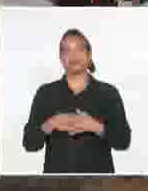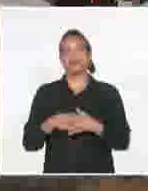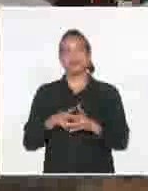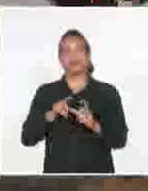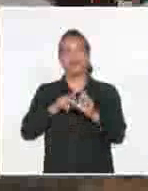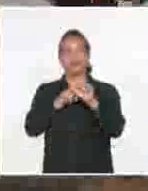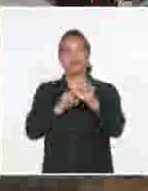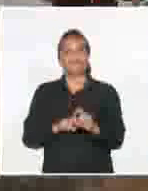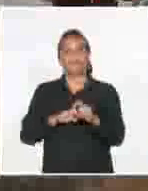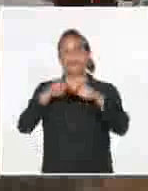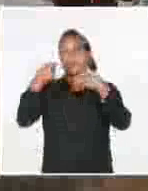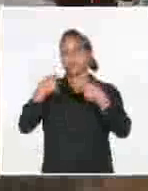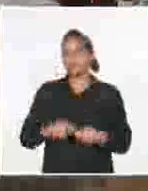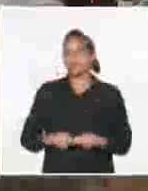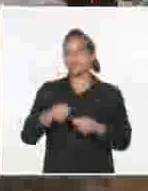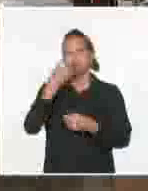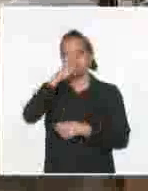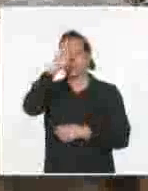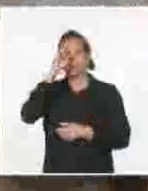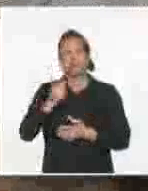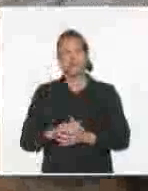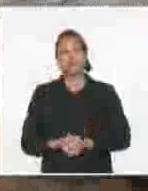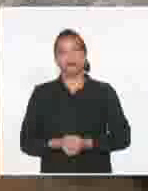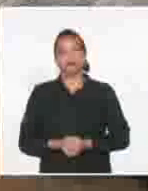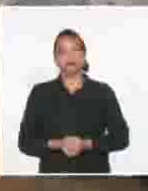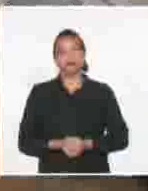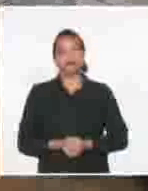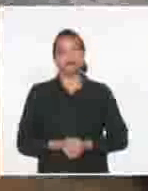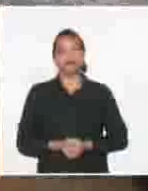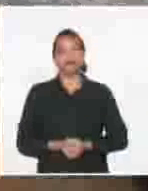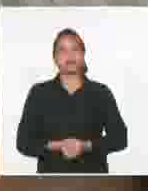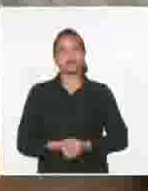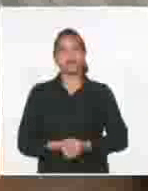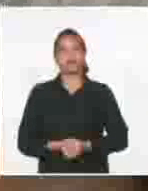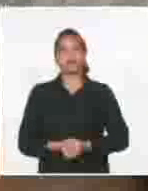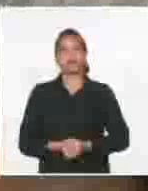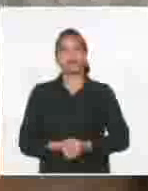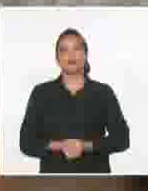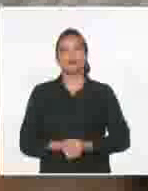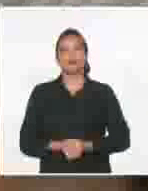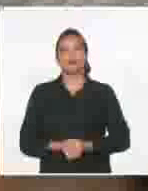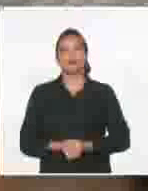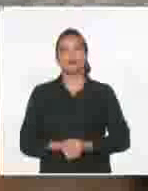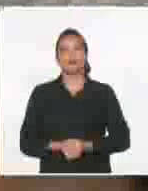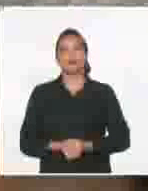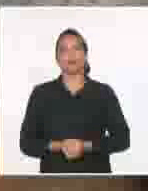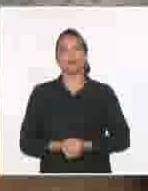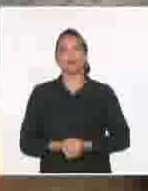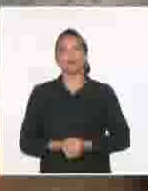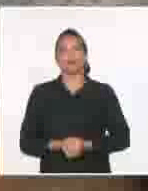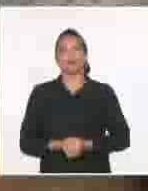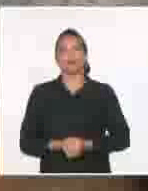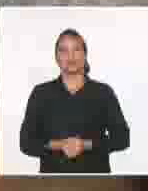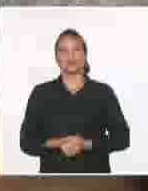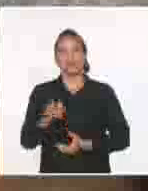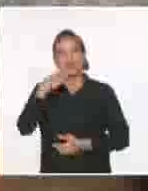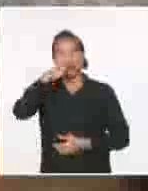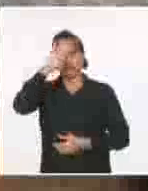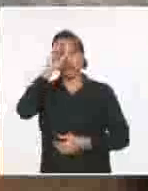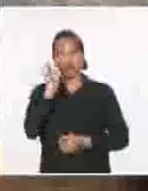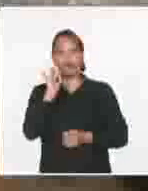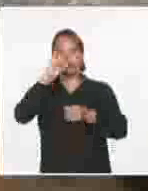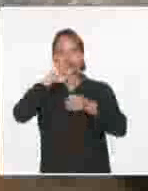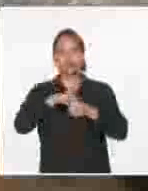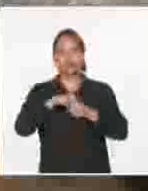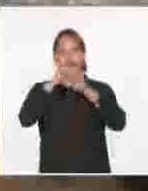la determinación de Cuba como Estado patrocinador del terrorismo, en esa lista